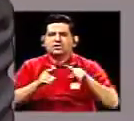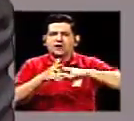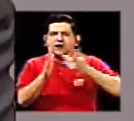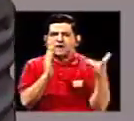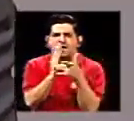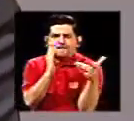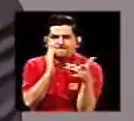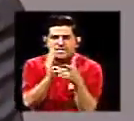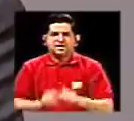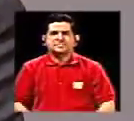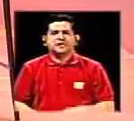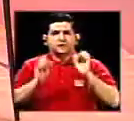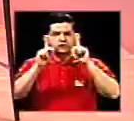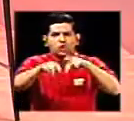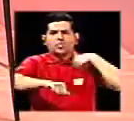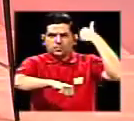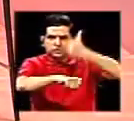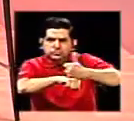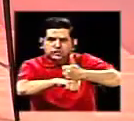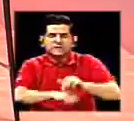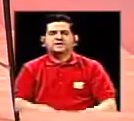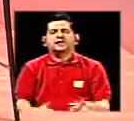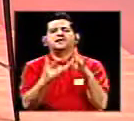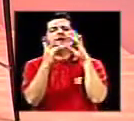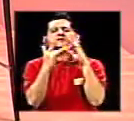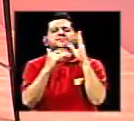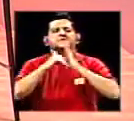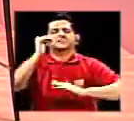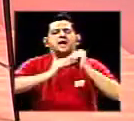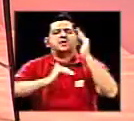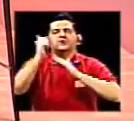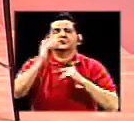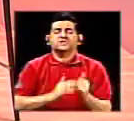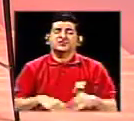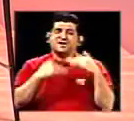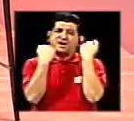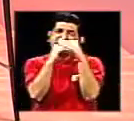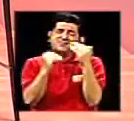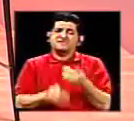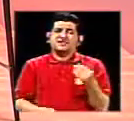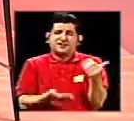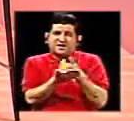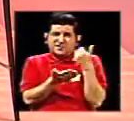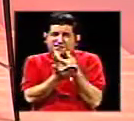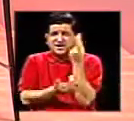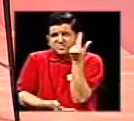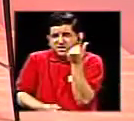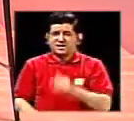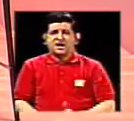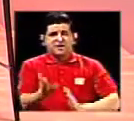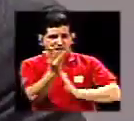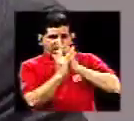tecnológicas que nos ayudaron a posicionar y sobre todo a construir ante la limitación de recursos